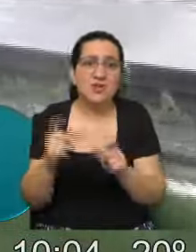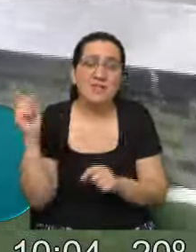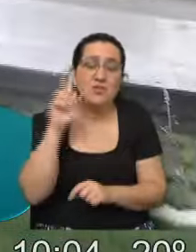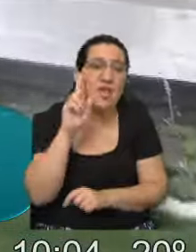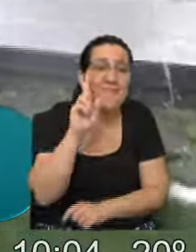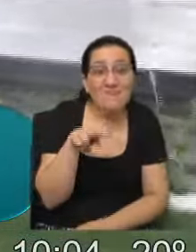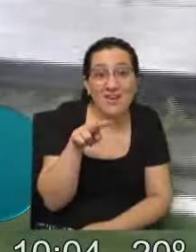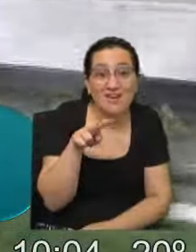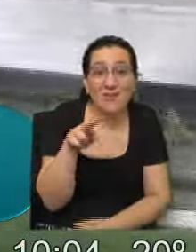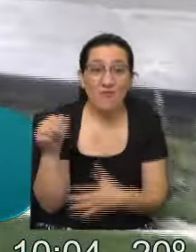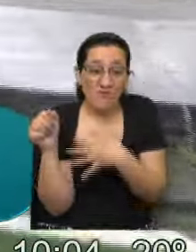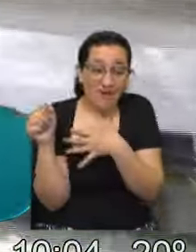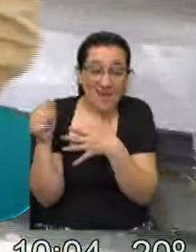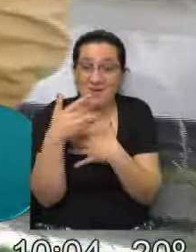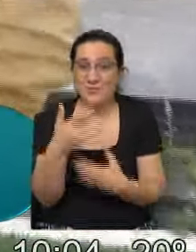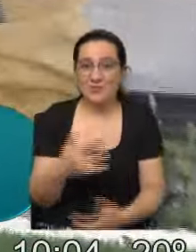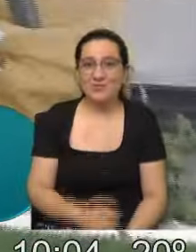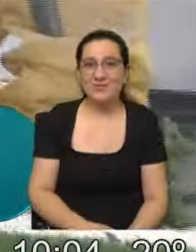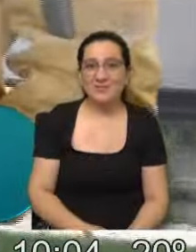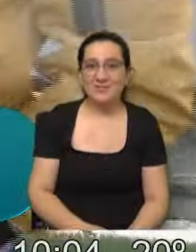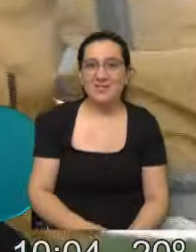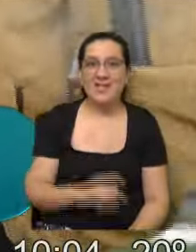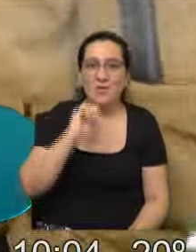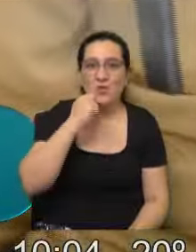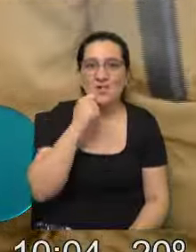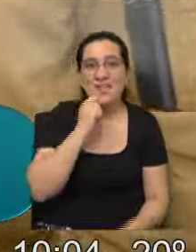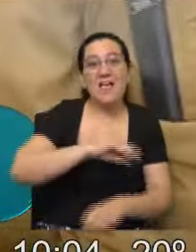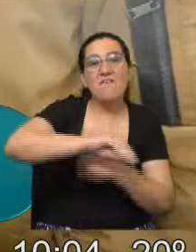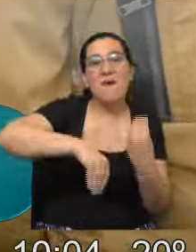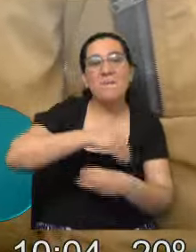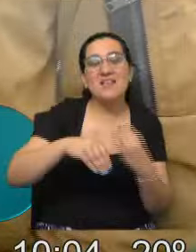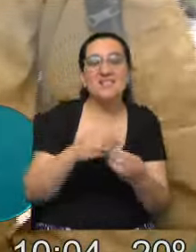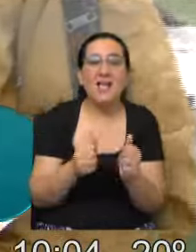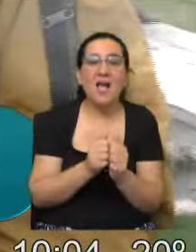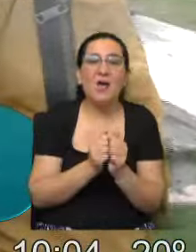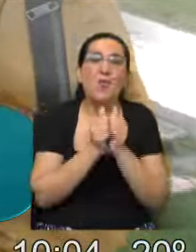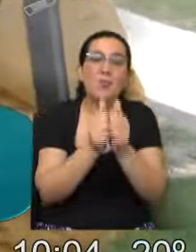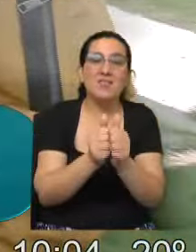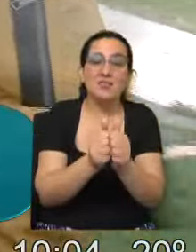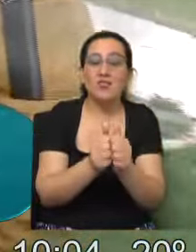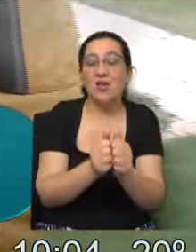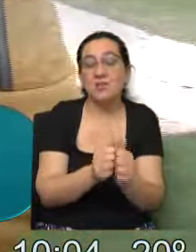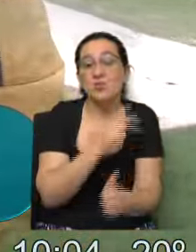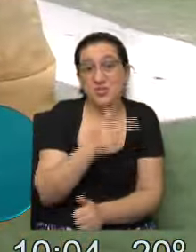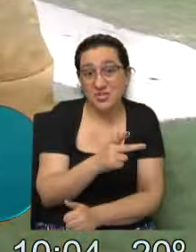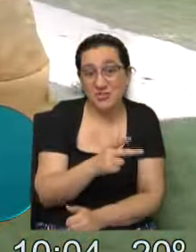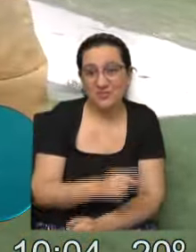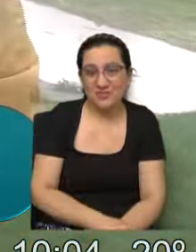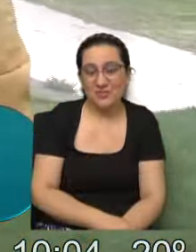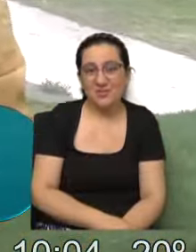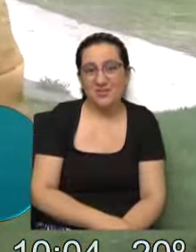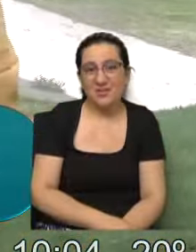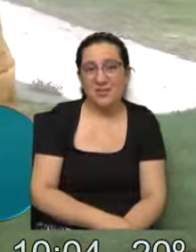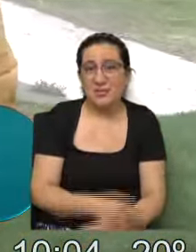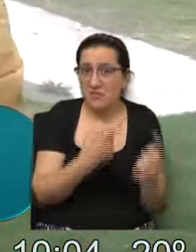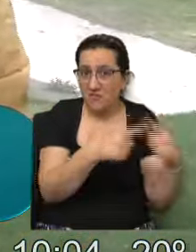ver este hermoso baile No no es increíble las familias acompañando obviamente a todos estos y distintas escuelas de acá de